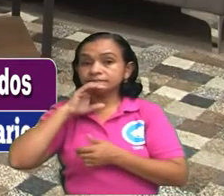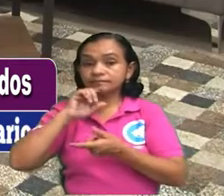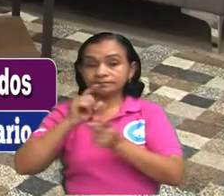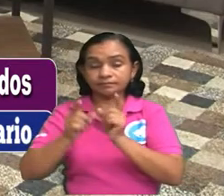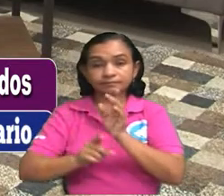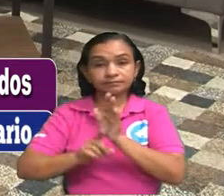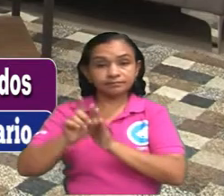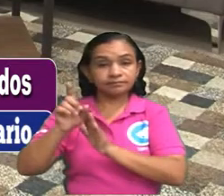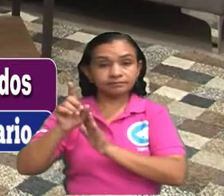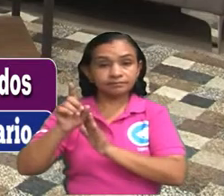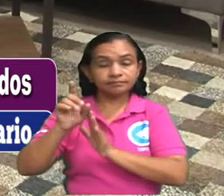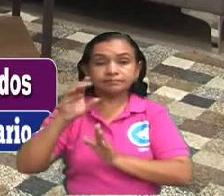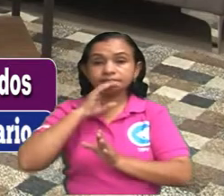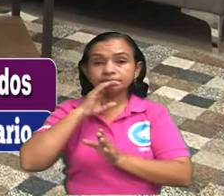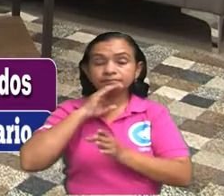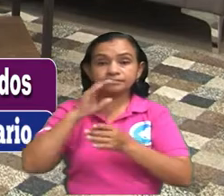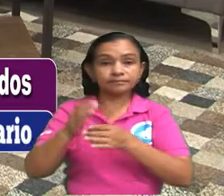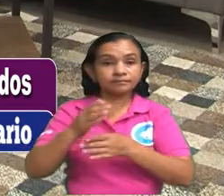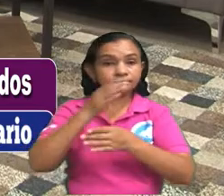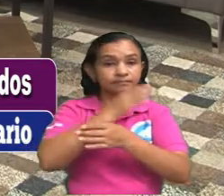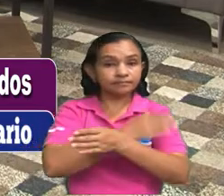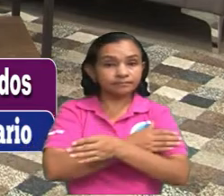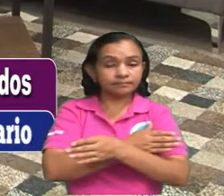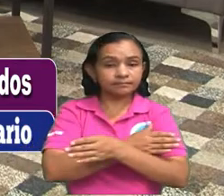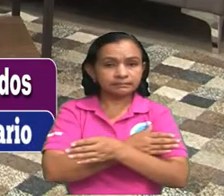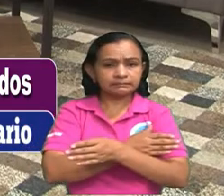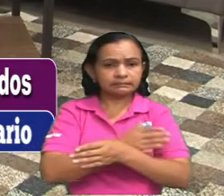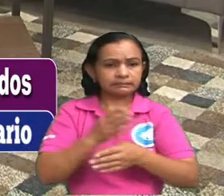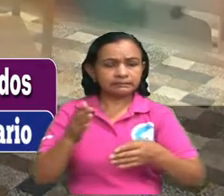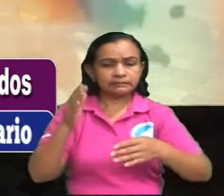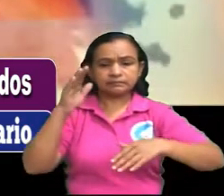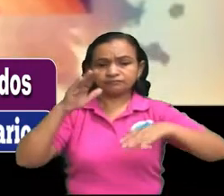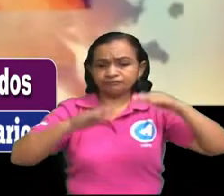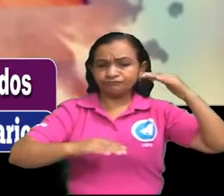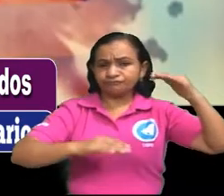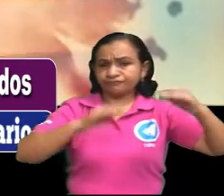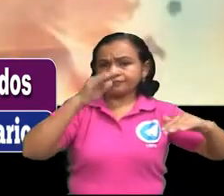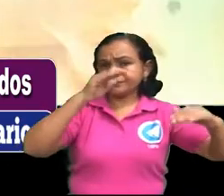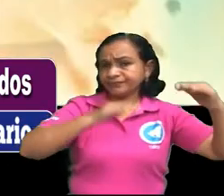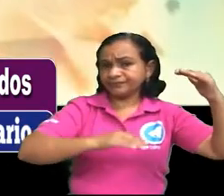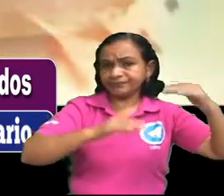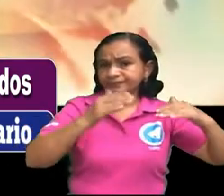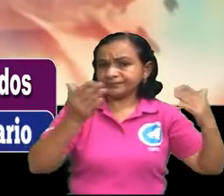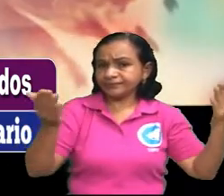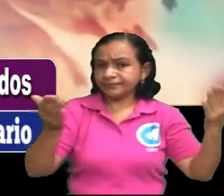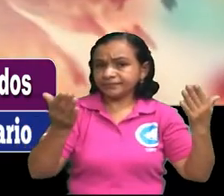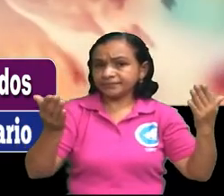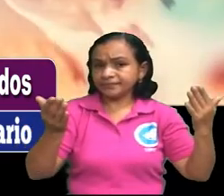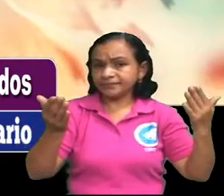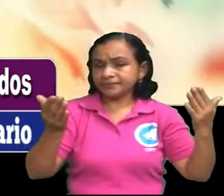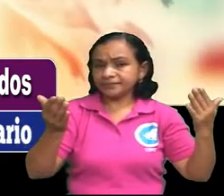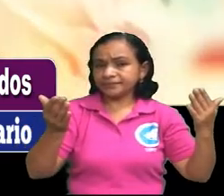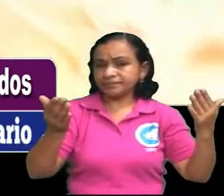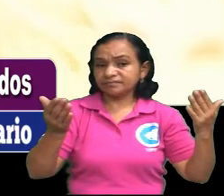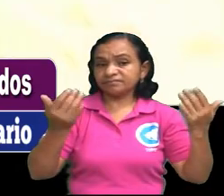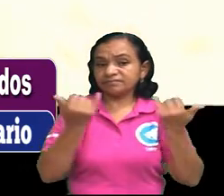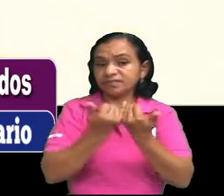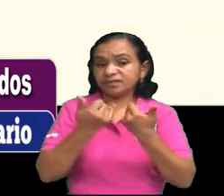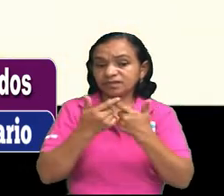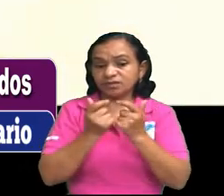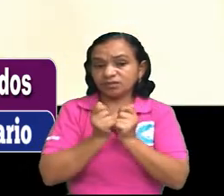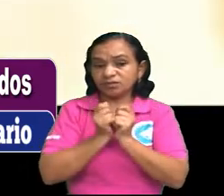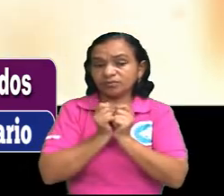Cuba era totalmente desigual, era un antro de mafia, porque